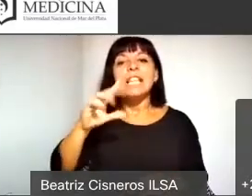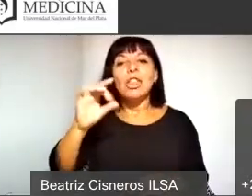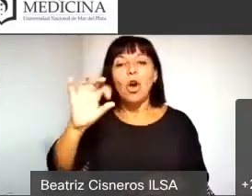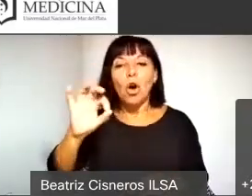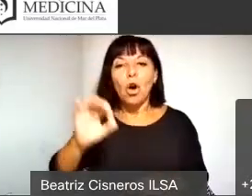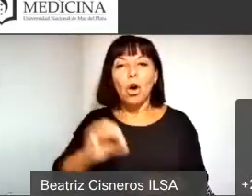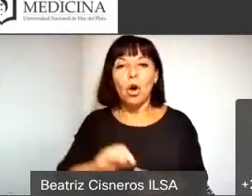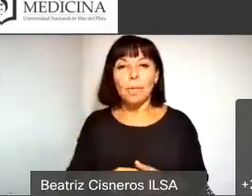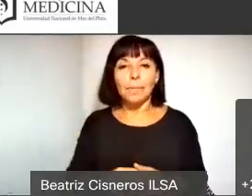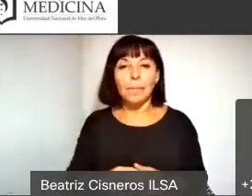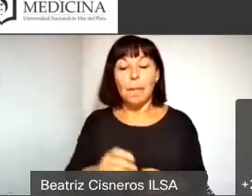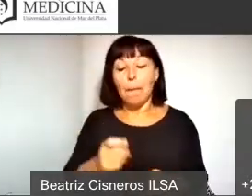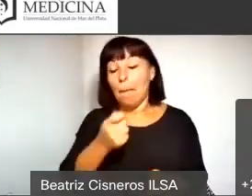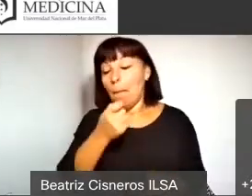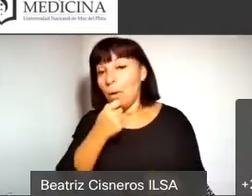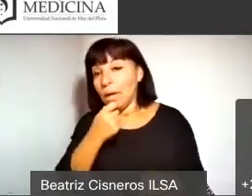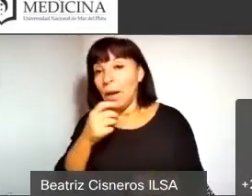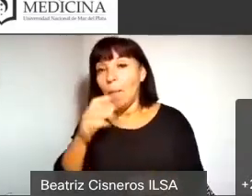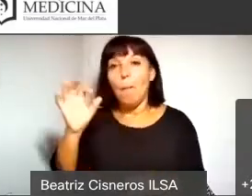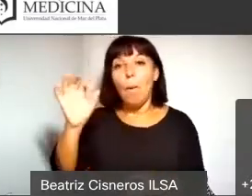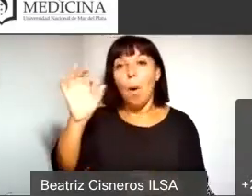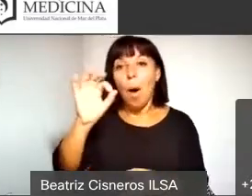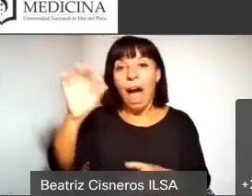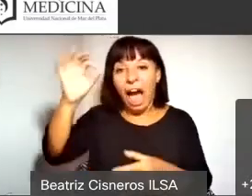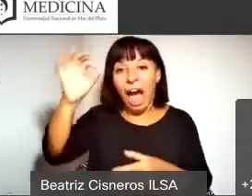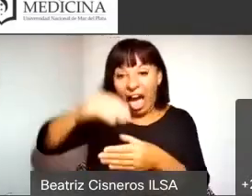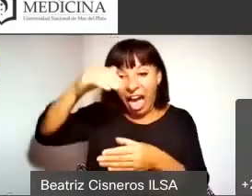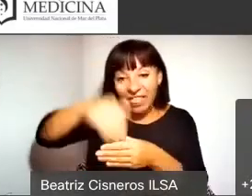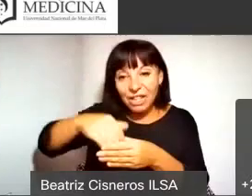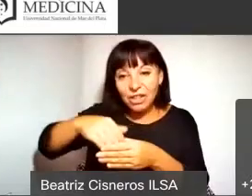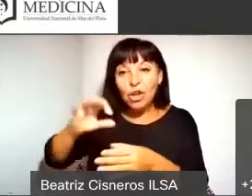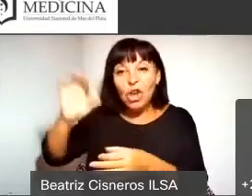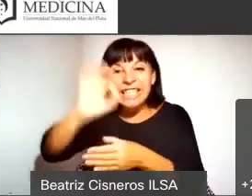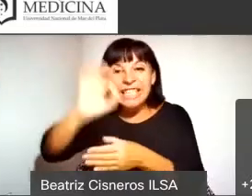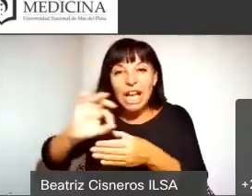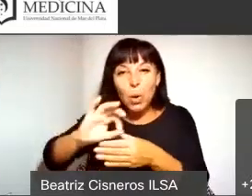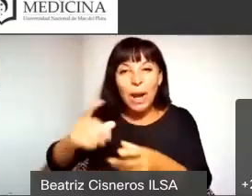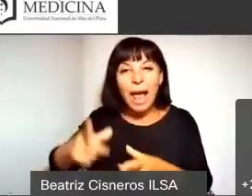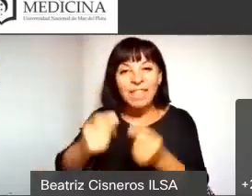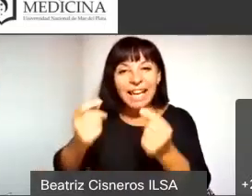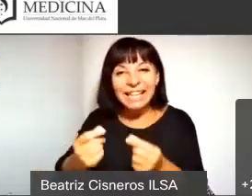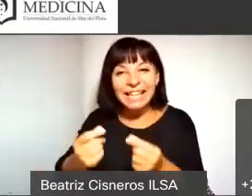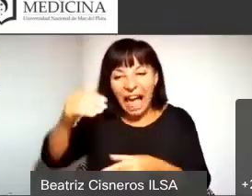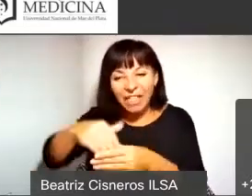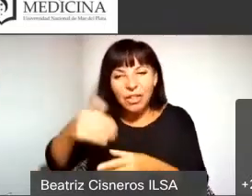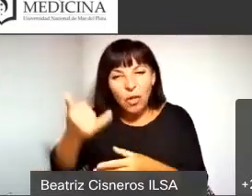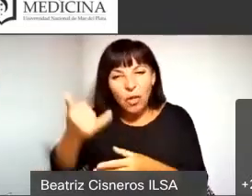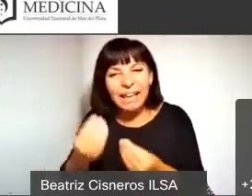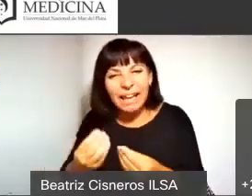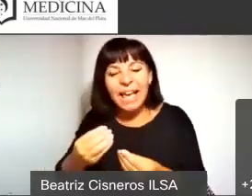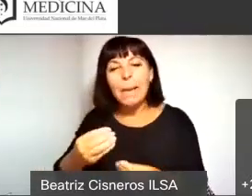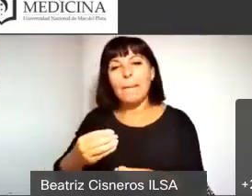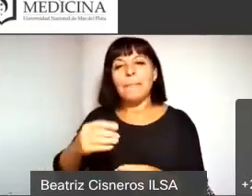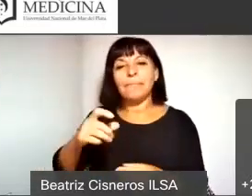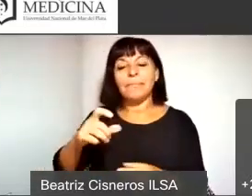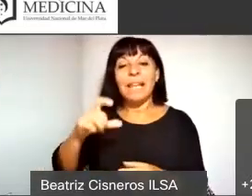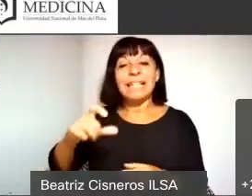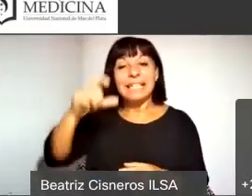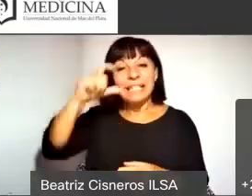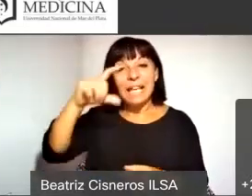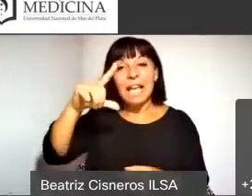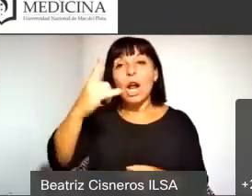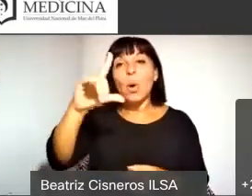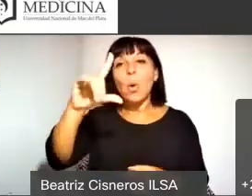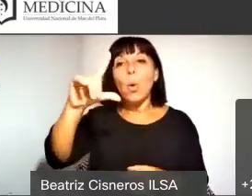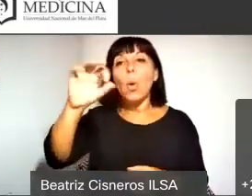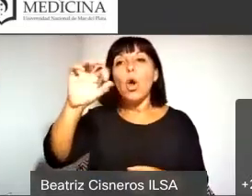la célula vegetal, por celulosa. Y en el caso de las células que corresponden a